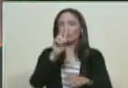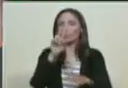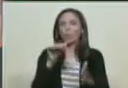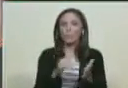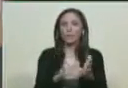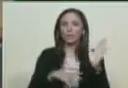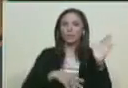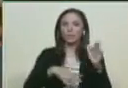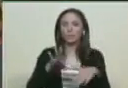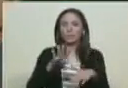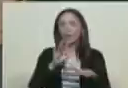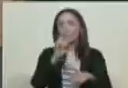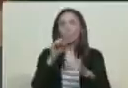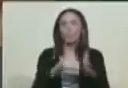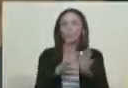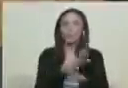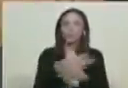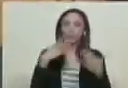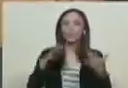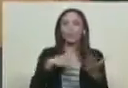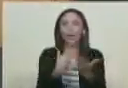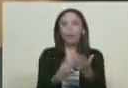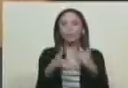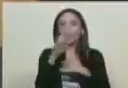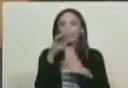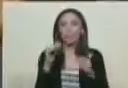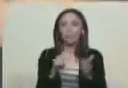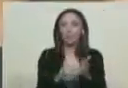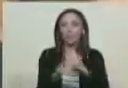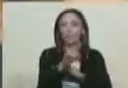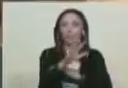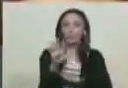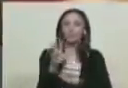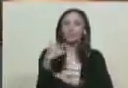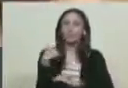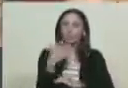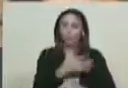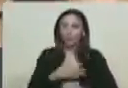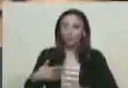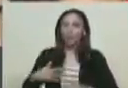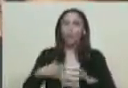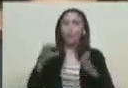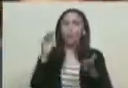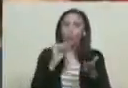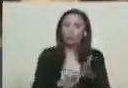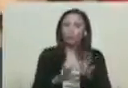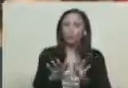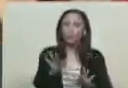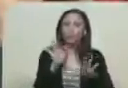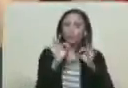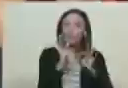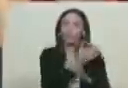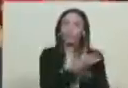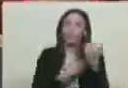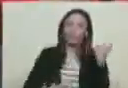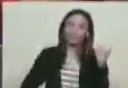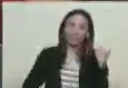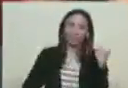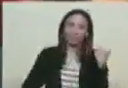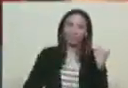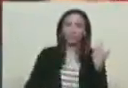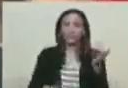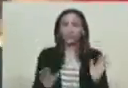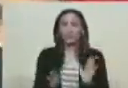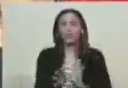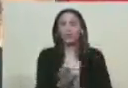2019-2025, cumpliendo la orden de la clase obrera, cumpliendo la orden de las bases populares, cumpliendo la orden de las mujeres, de